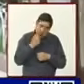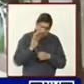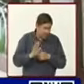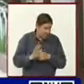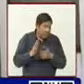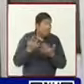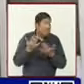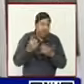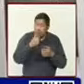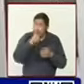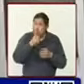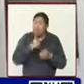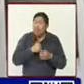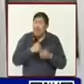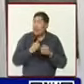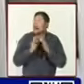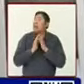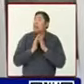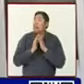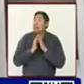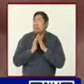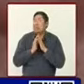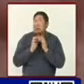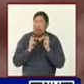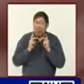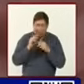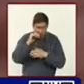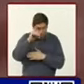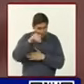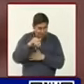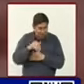hay qué tipo de químico han usado con él.